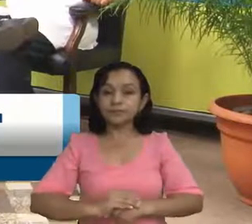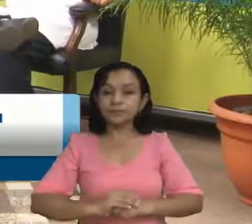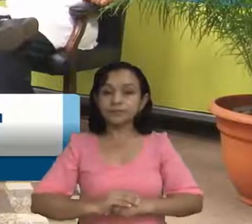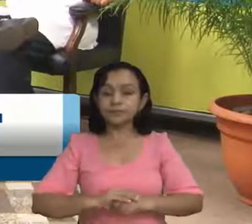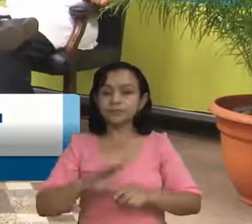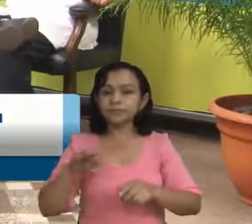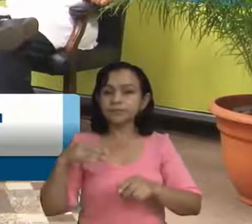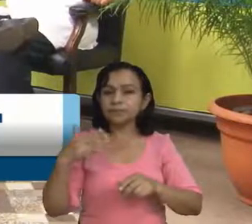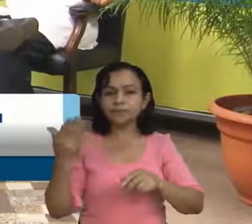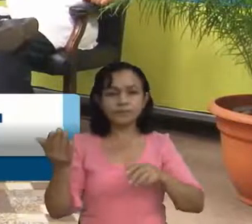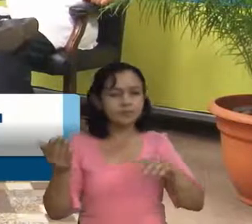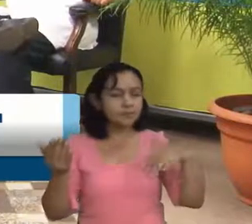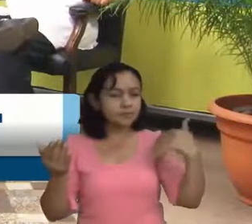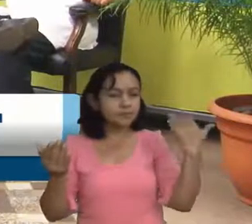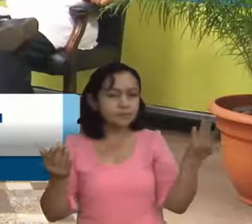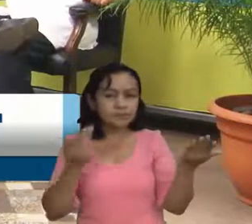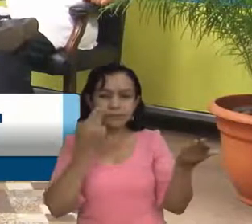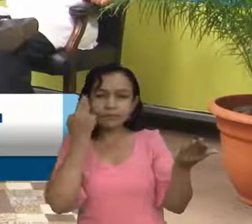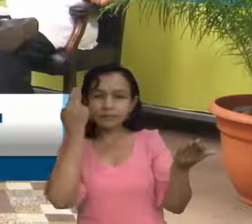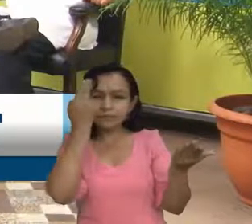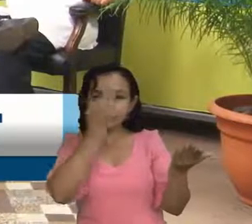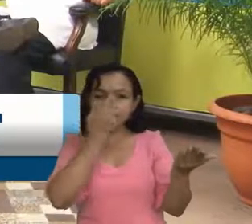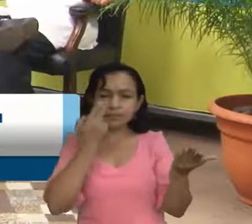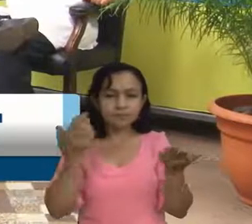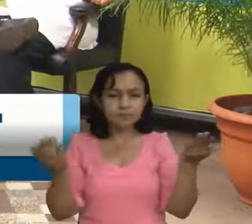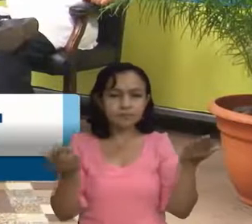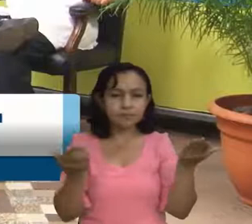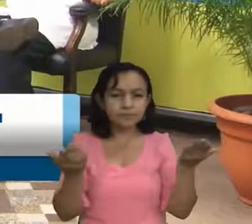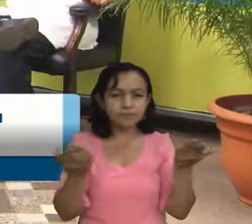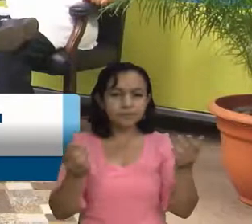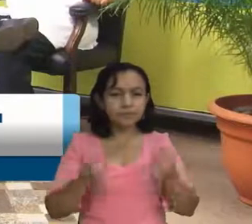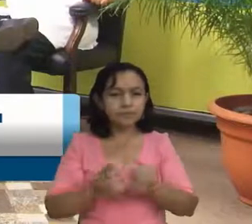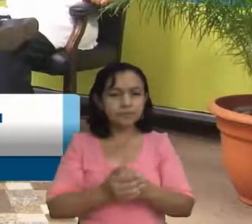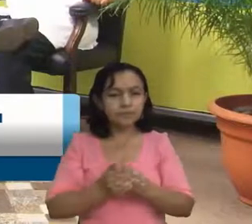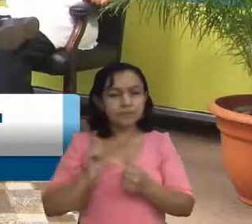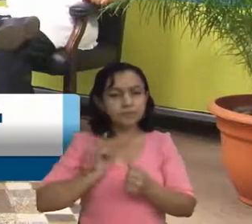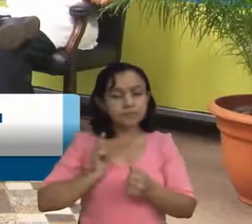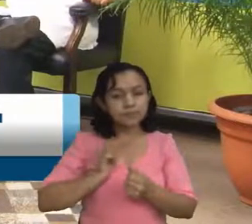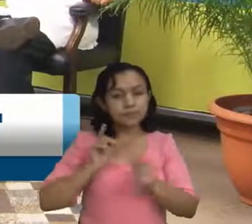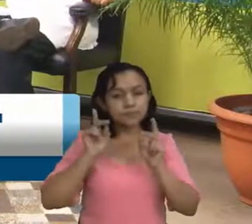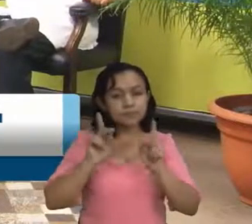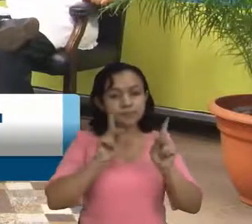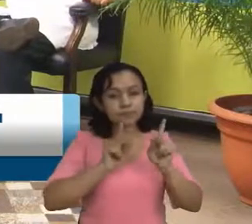¿cuáles son, por decirlo así, los factores externos que tiene una persona